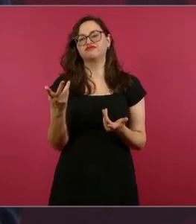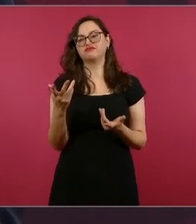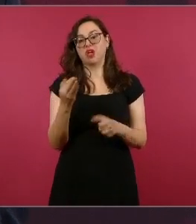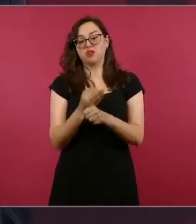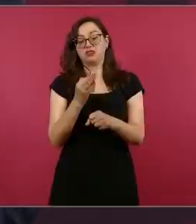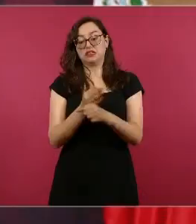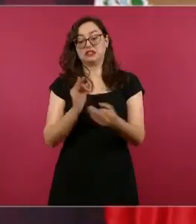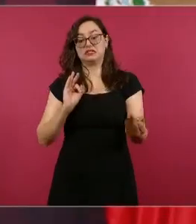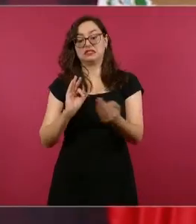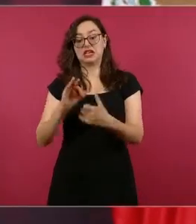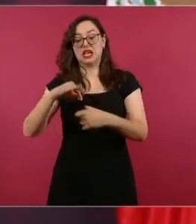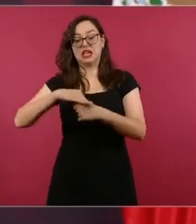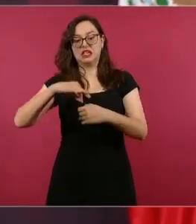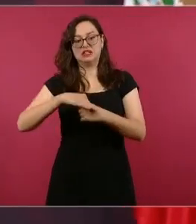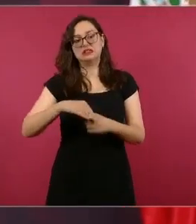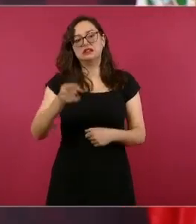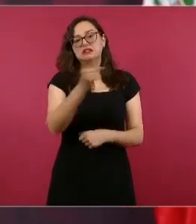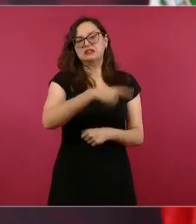pues ahora